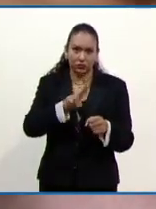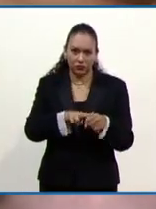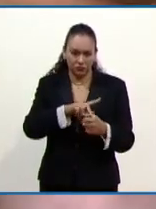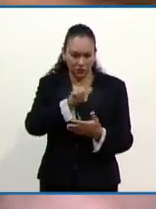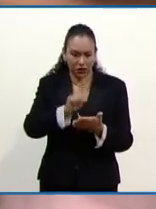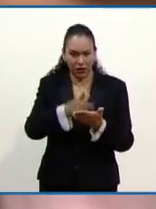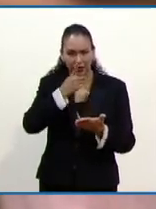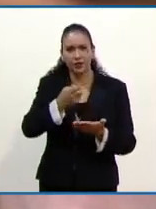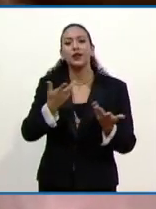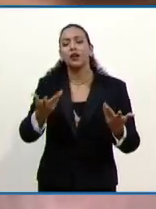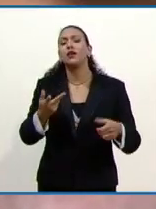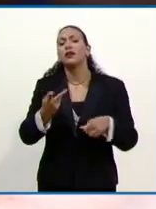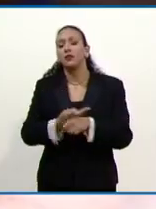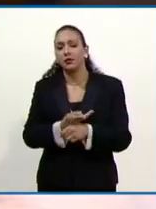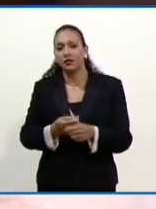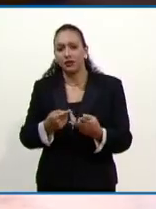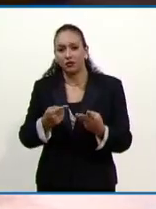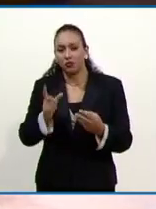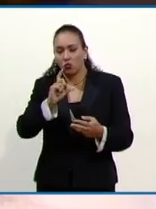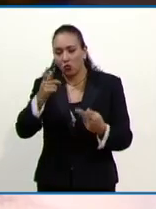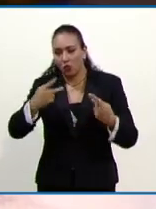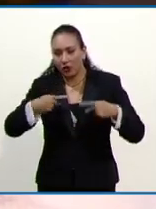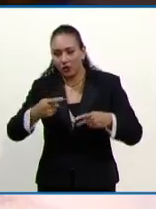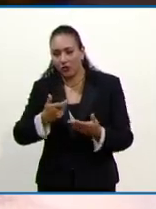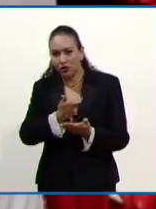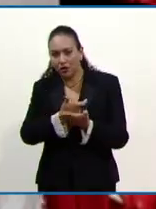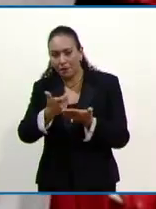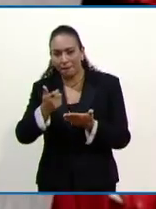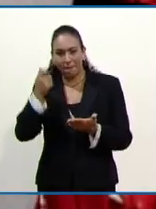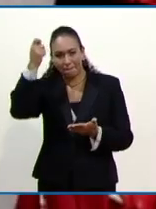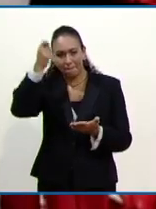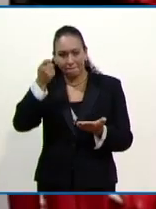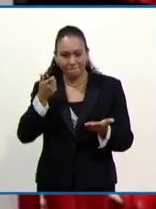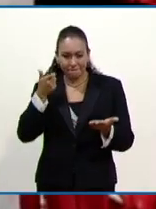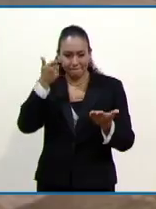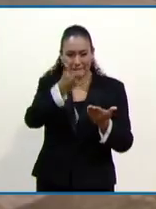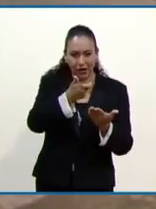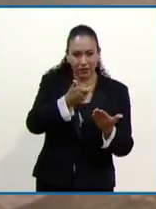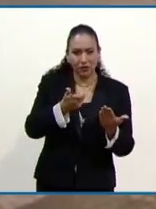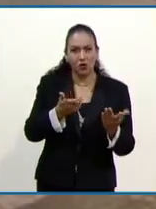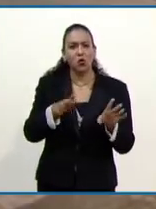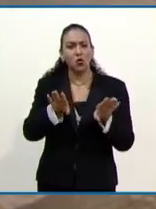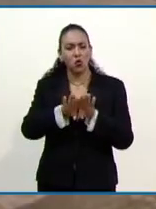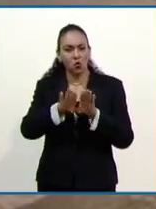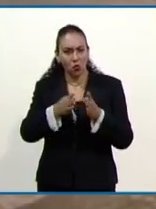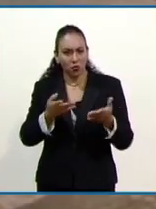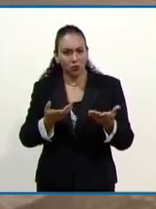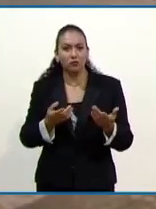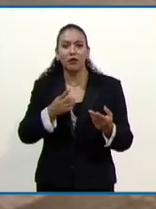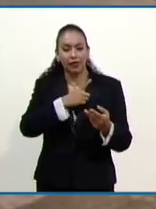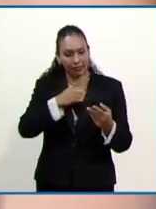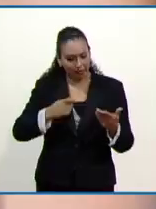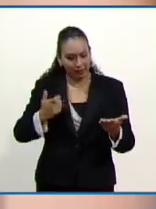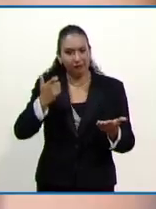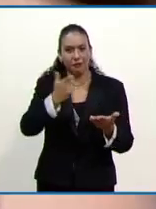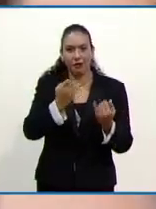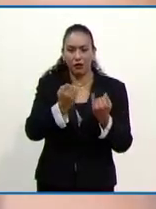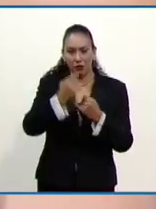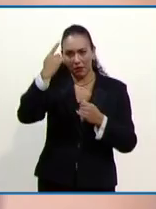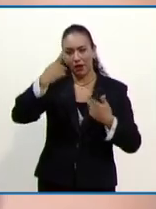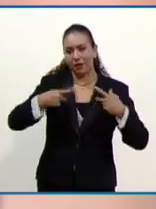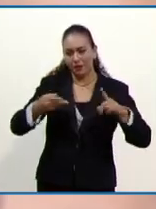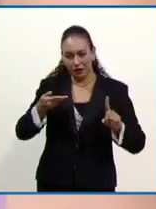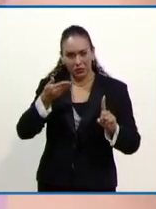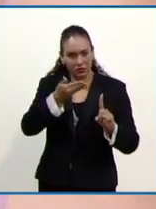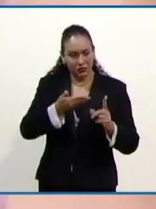de recuperación podría significar que el aumento de la pensión no cumple el cometido de ser proporcional a las necesidades del acreedor.